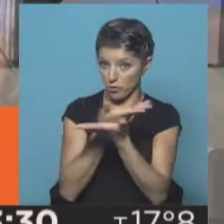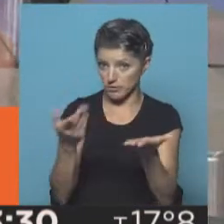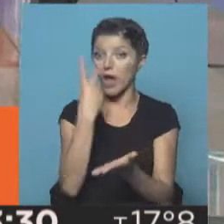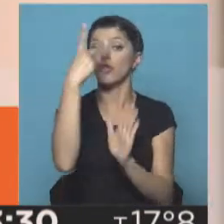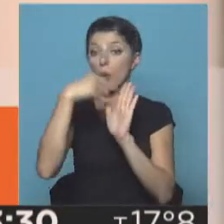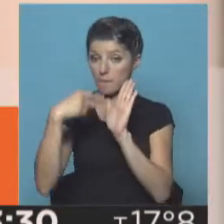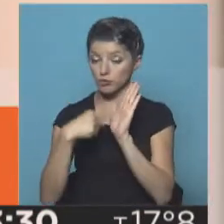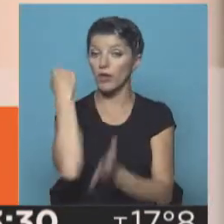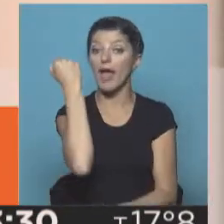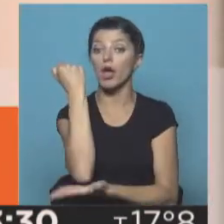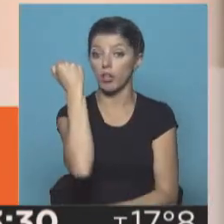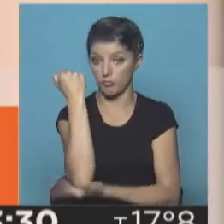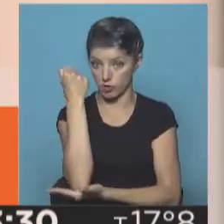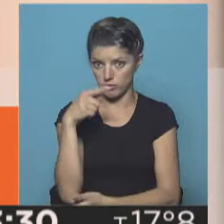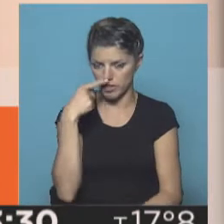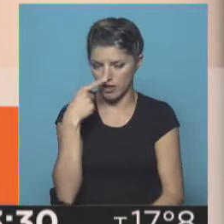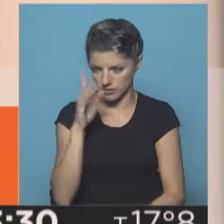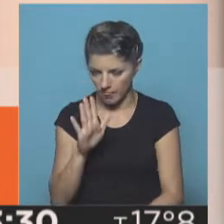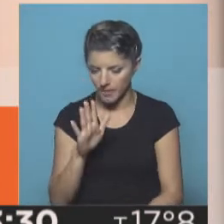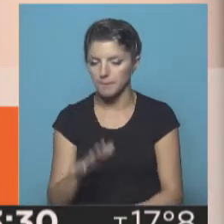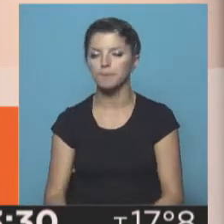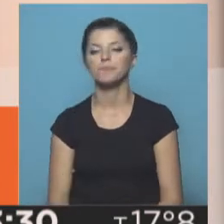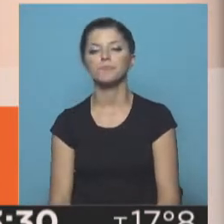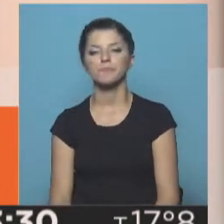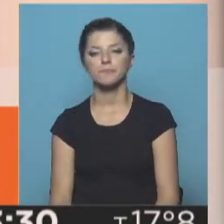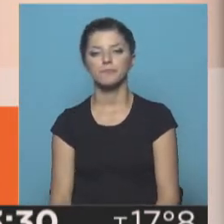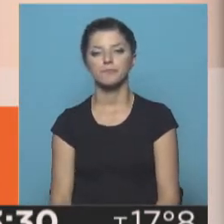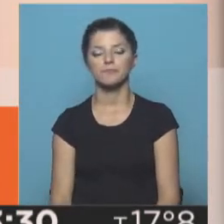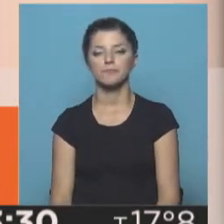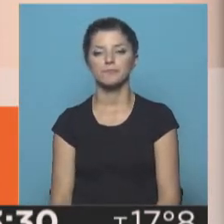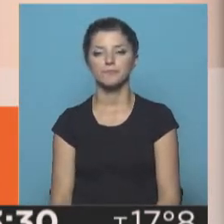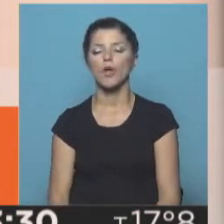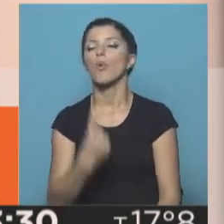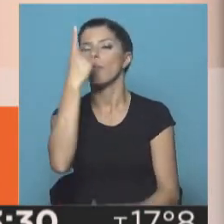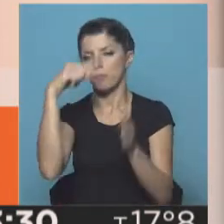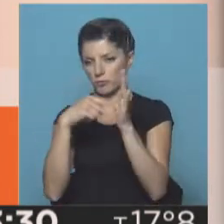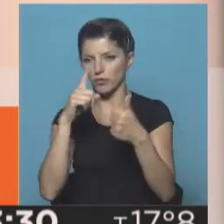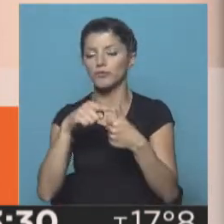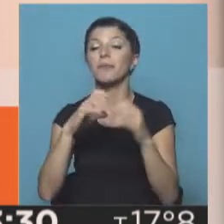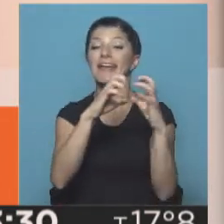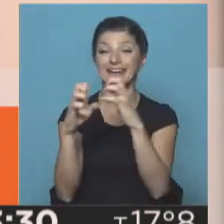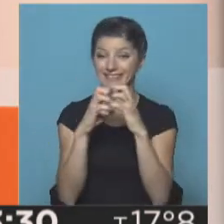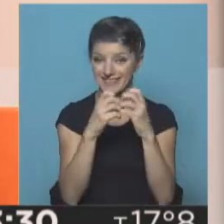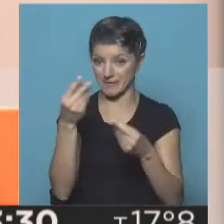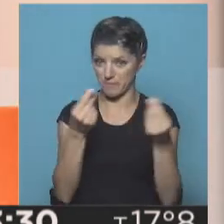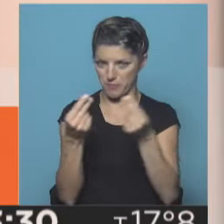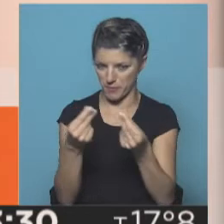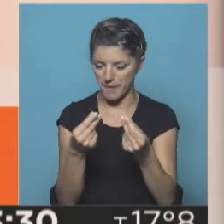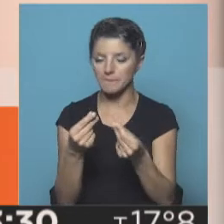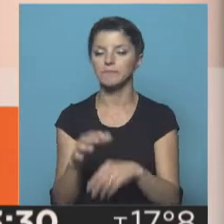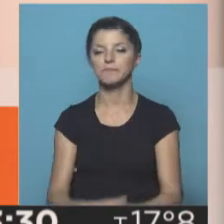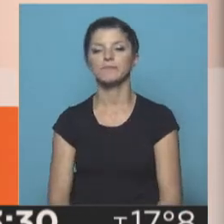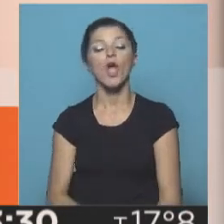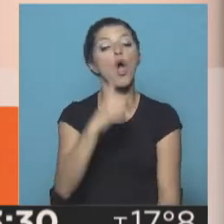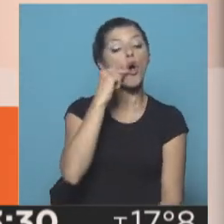que es interesante verlo, por lo que resulta del debate. Uno es el que tiene que ver con la crisis financiera. Empezó